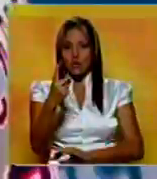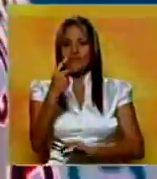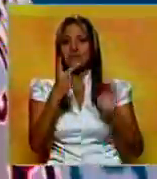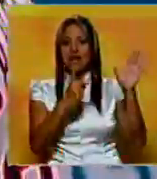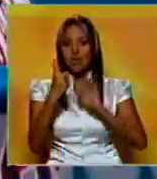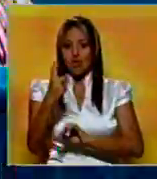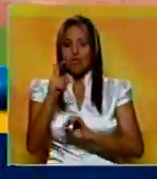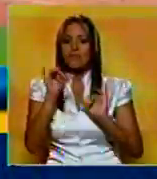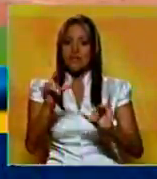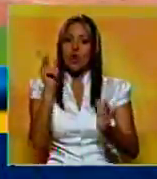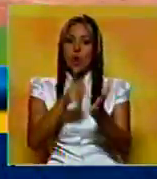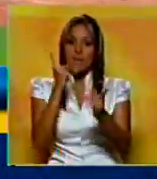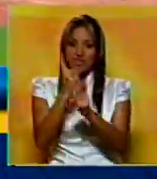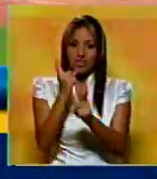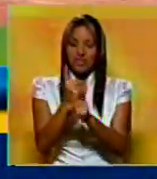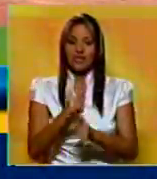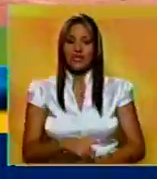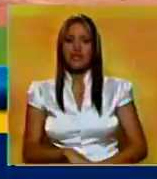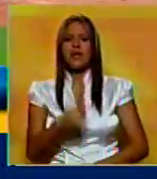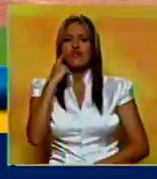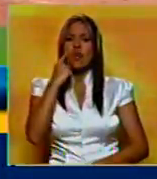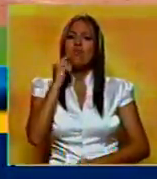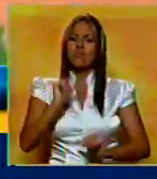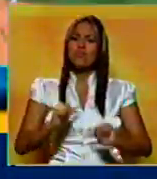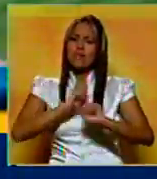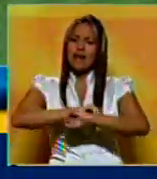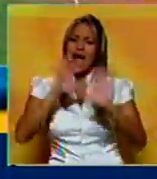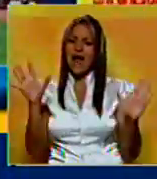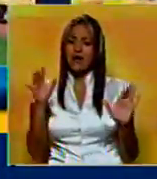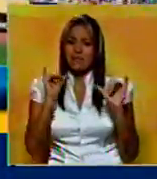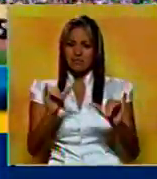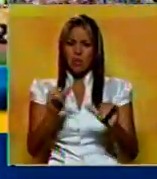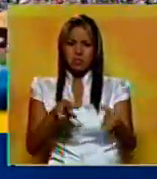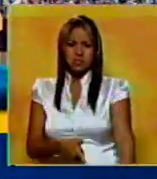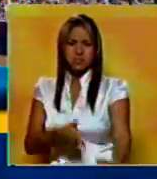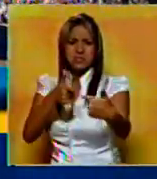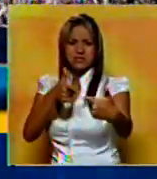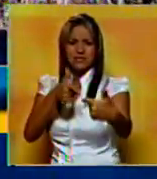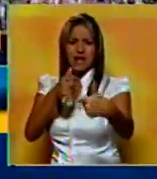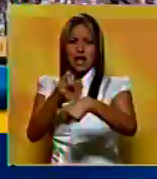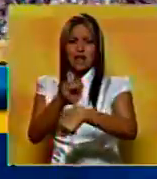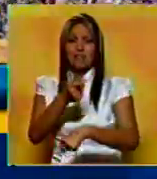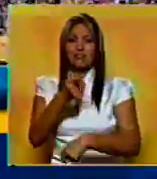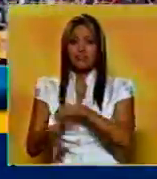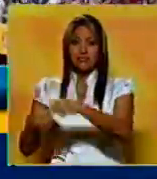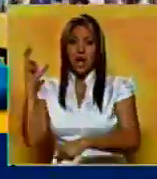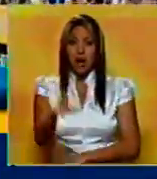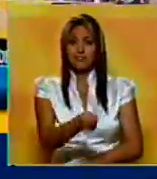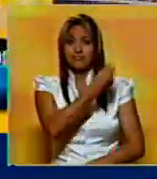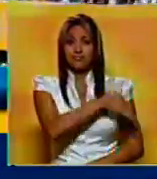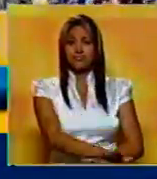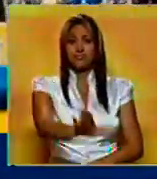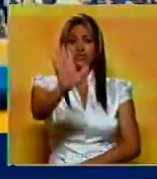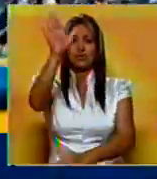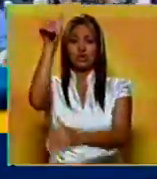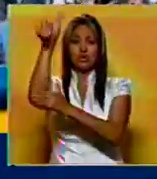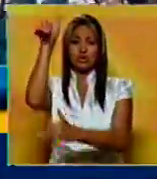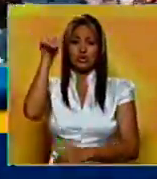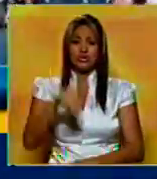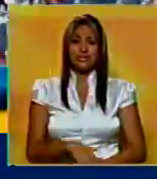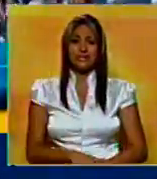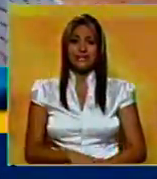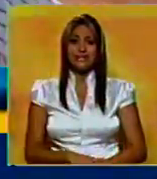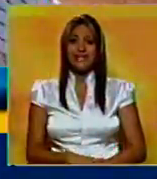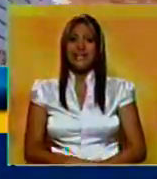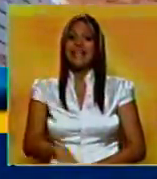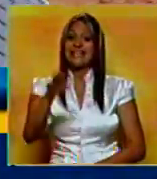imágenes, precisamente, para ver el turno entre Mariano Rivera y Miguel Cabrera. Este aragüeño se la sacaba por el jardín de la derecha. Se convertía en apenas